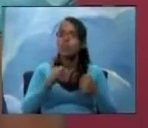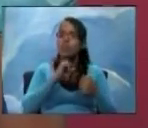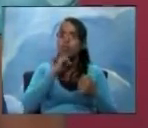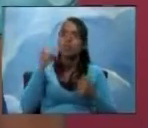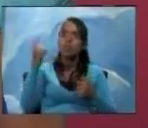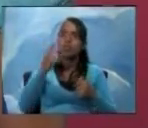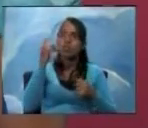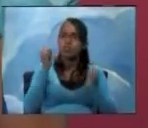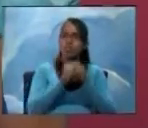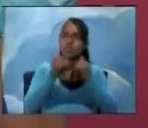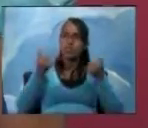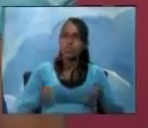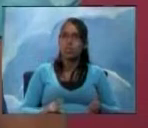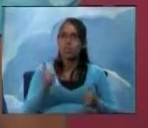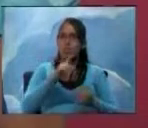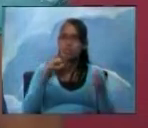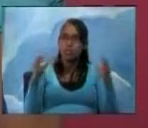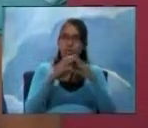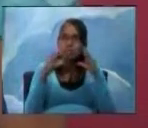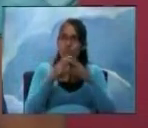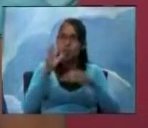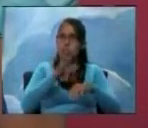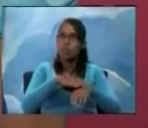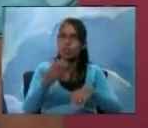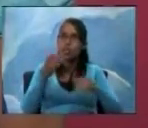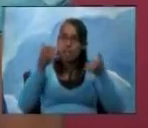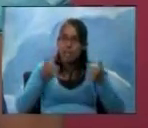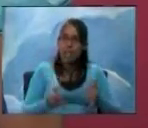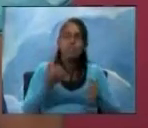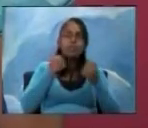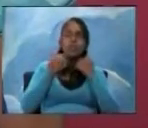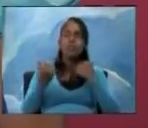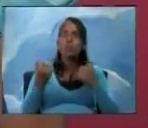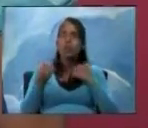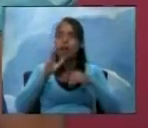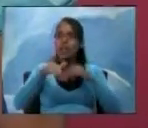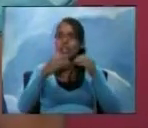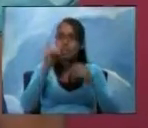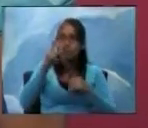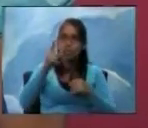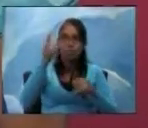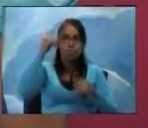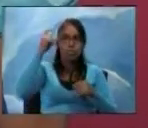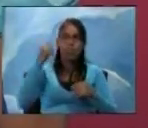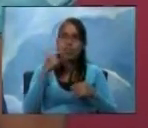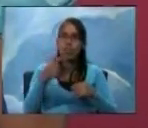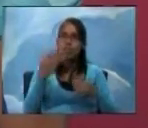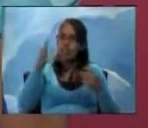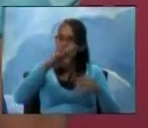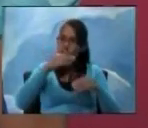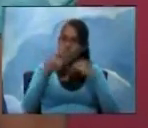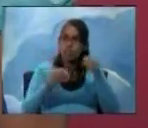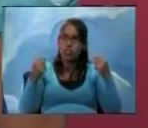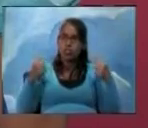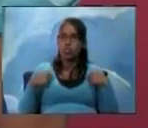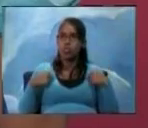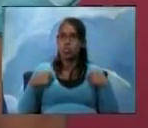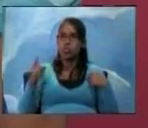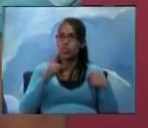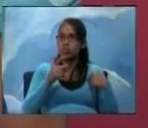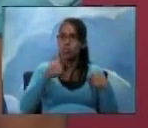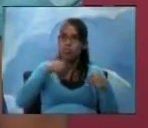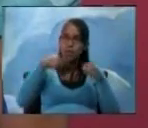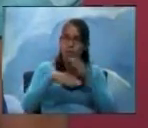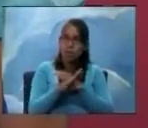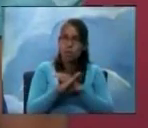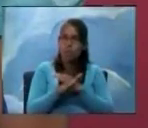solo con su hija, no se congregaba porque la hija se enfermó, hasta que un día dijo, no, ¿y qué estoy haciendo yo? Dijo, no, yo me